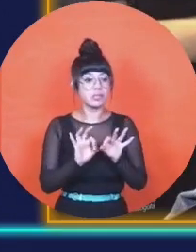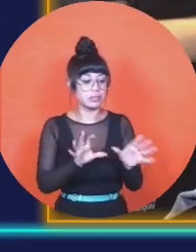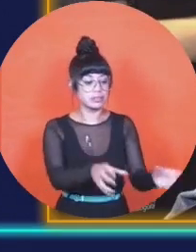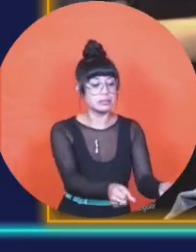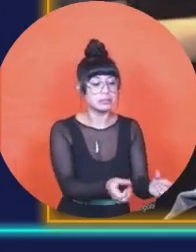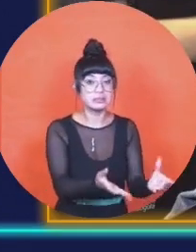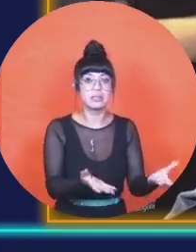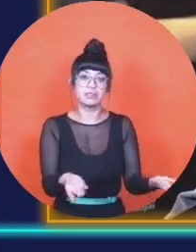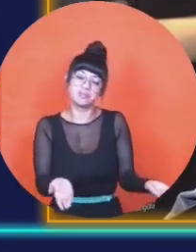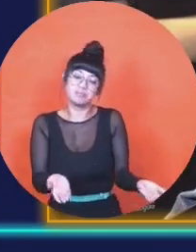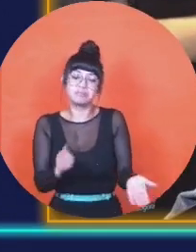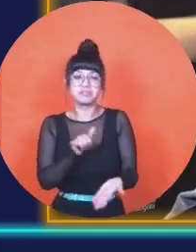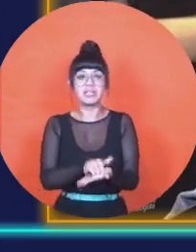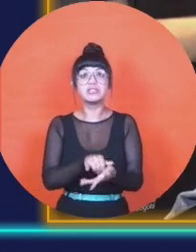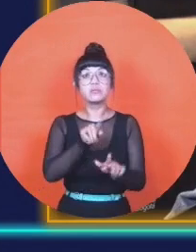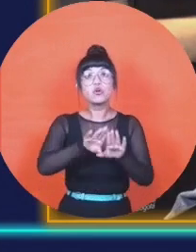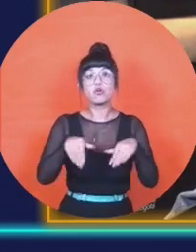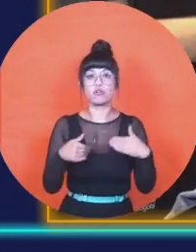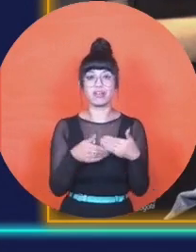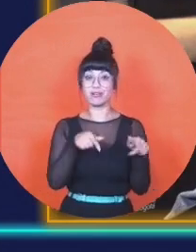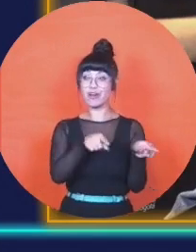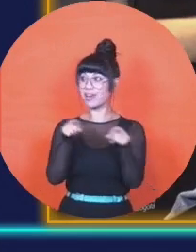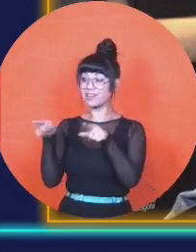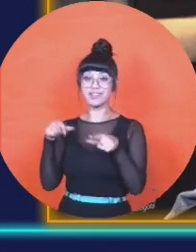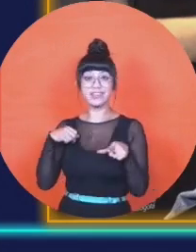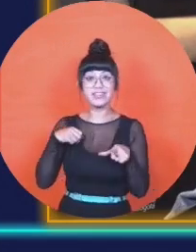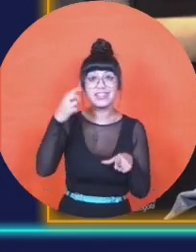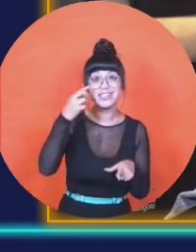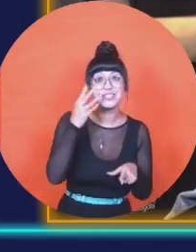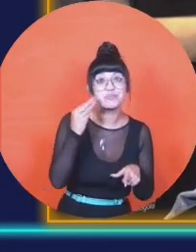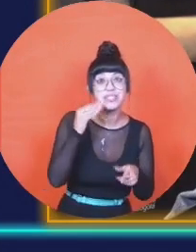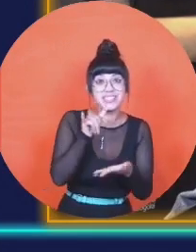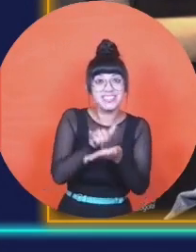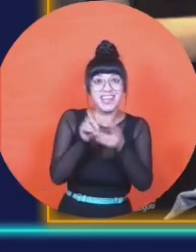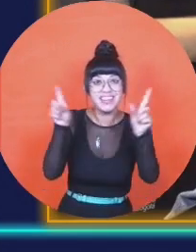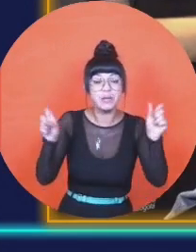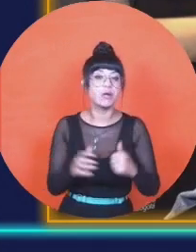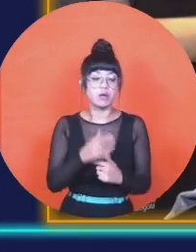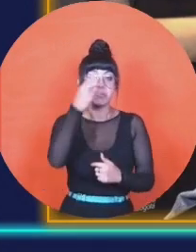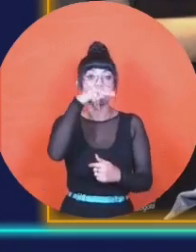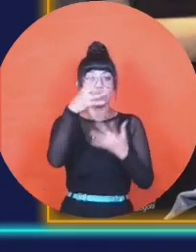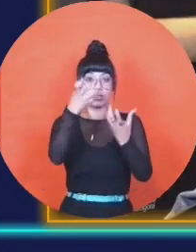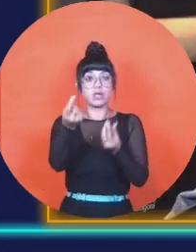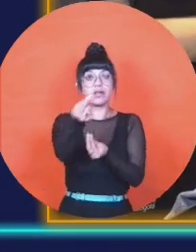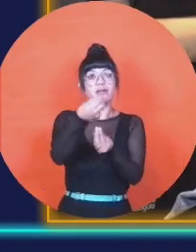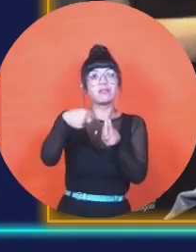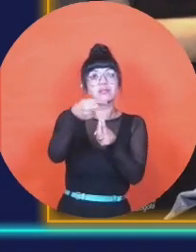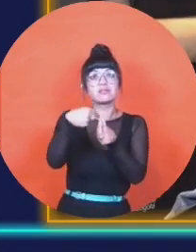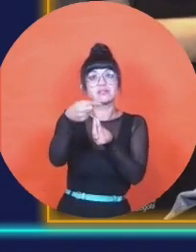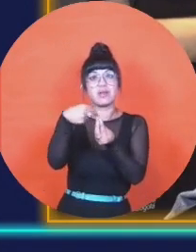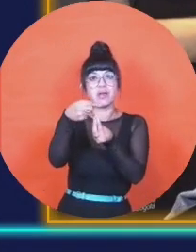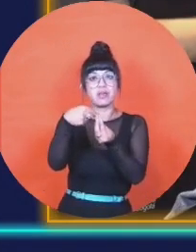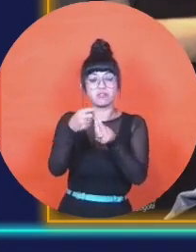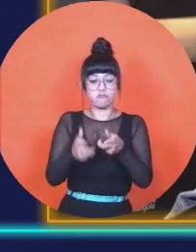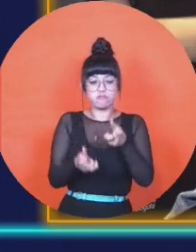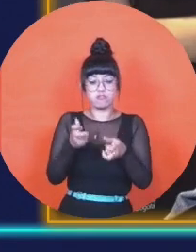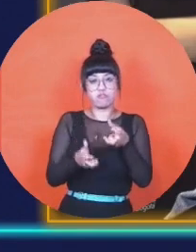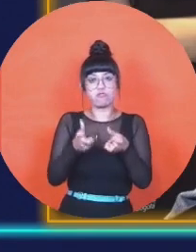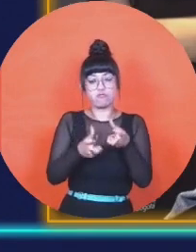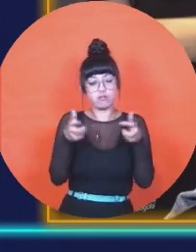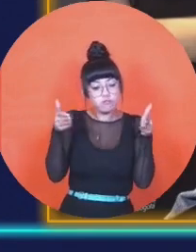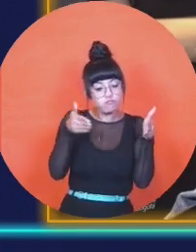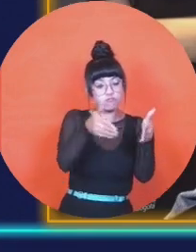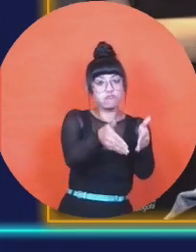Pero aquí ningún colegio está capacitado para eso. Mi hijo siempre ha querido estudiar el diseño de videojuegos, o sea,